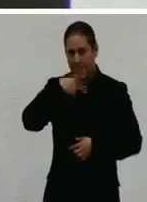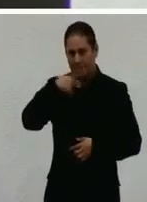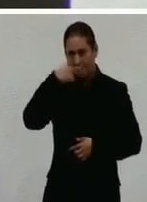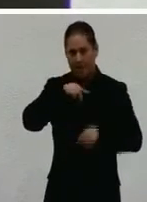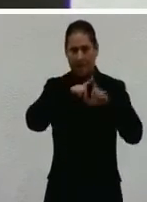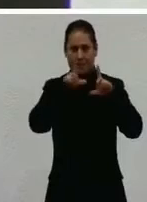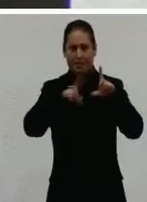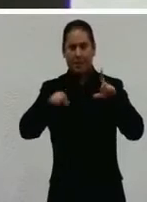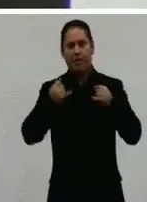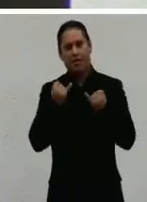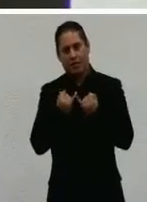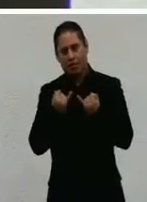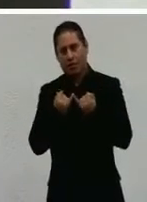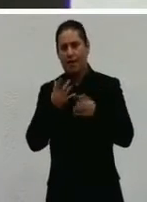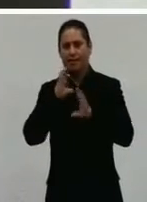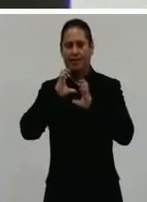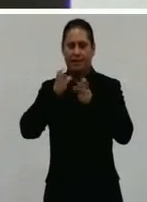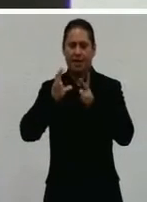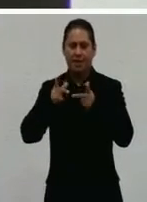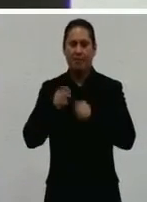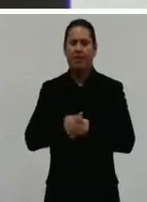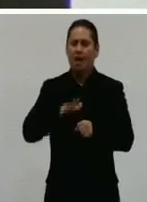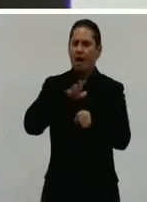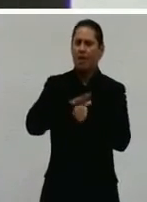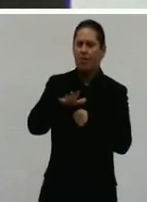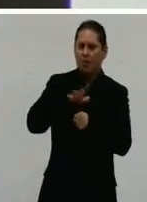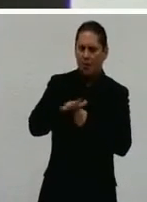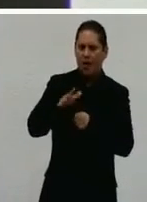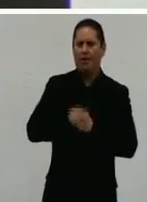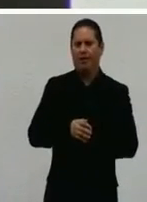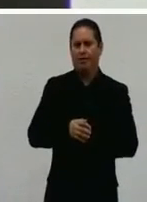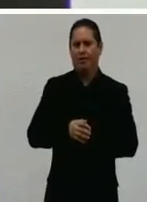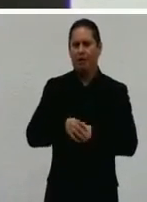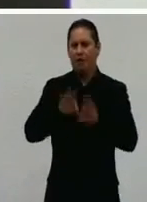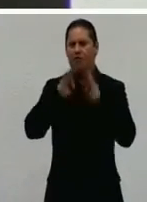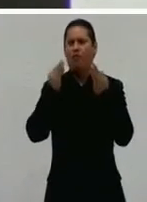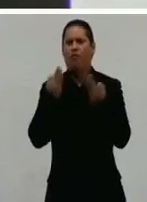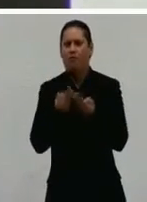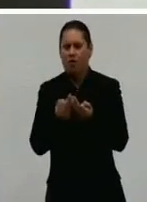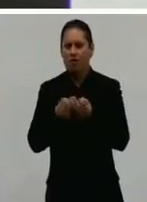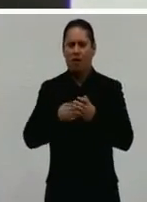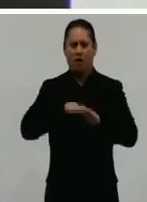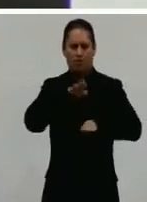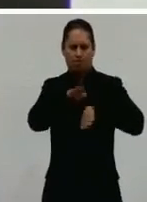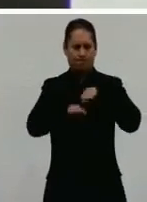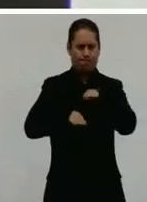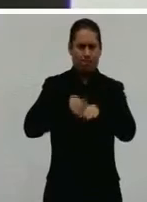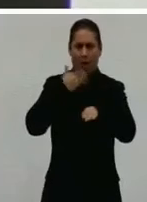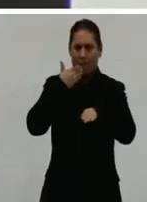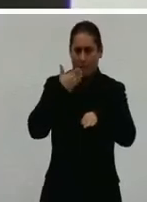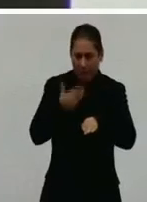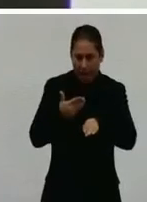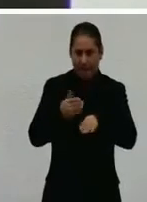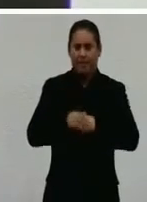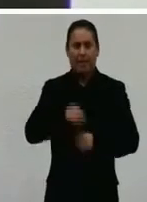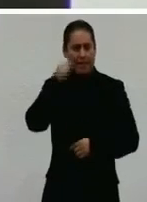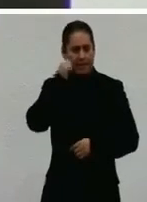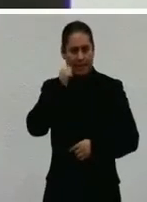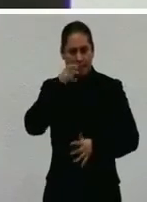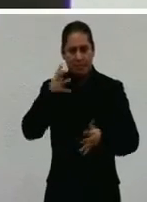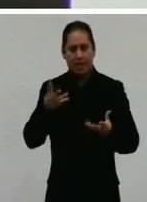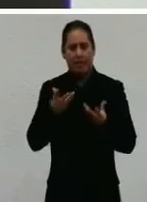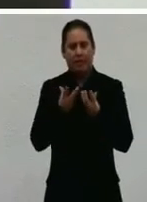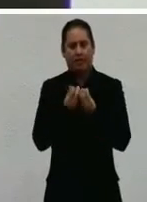historia de chiapas el método para que las cosas sigan marchando bien es y será siempre la unidad